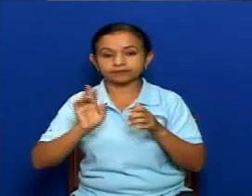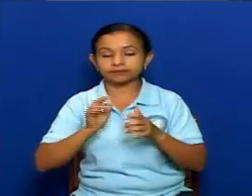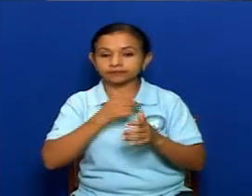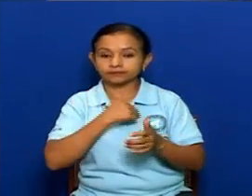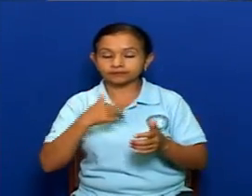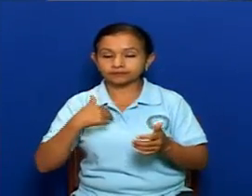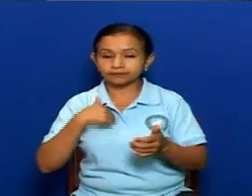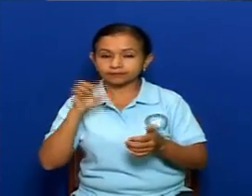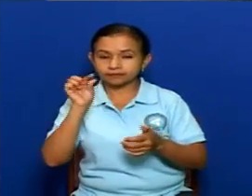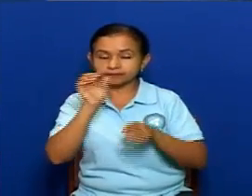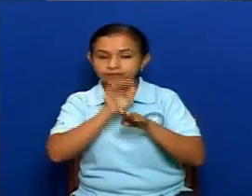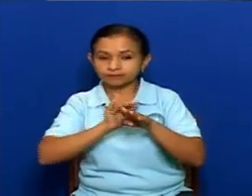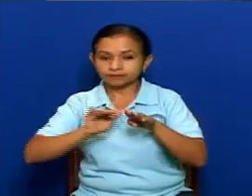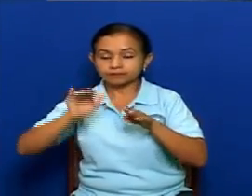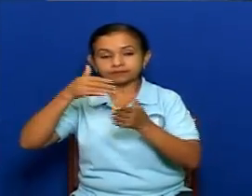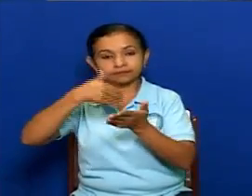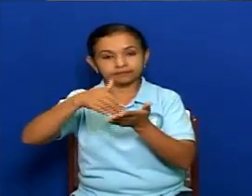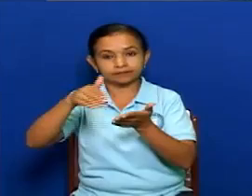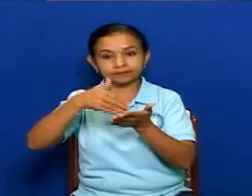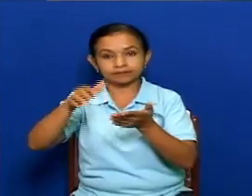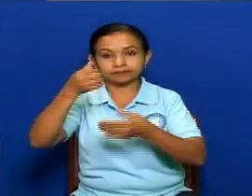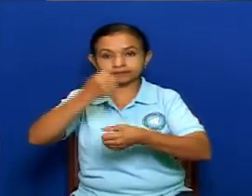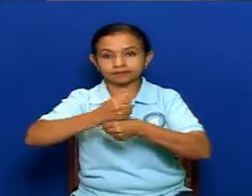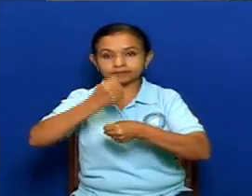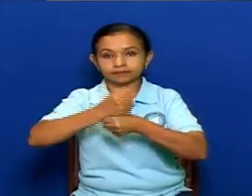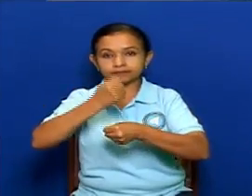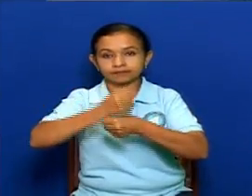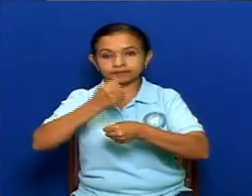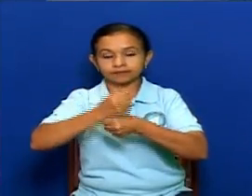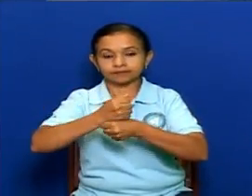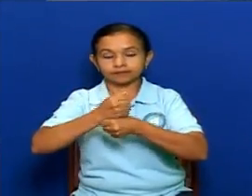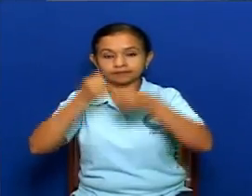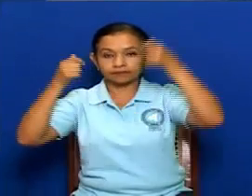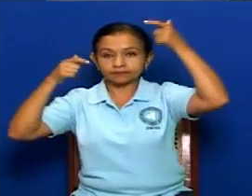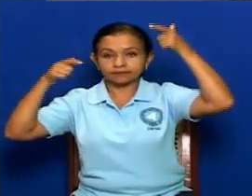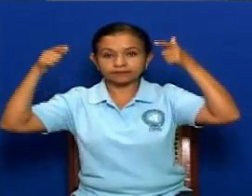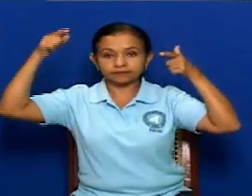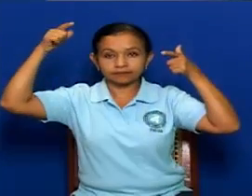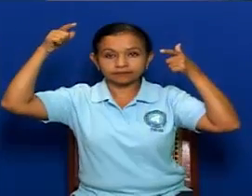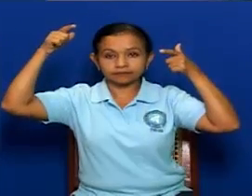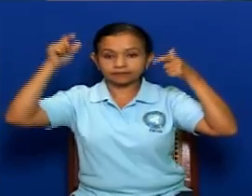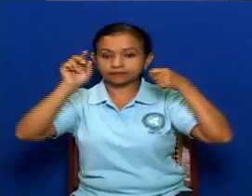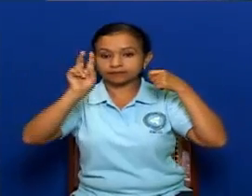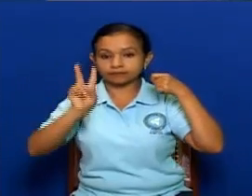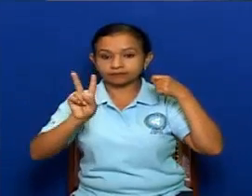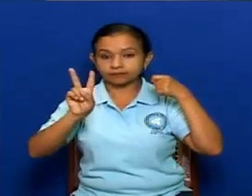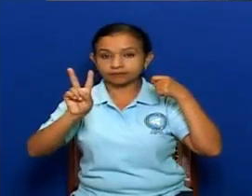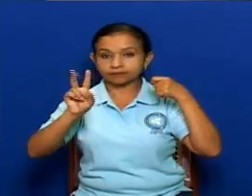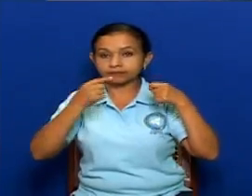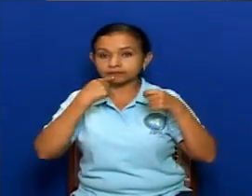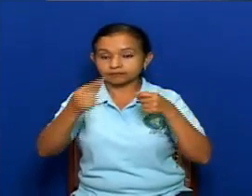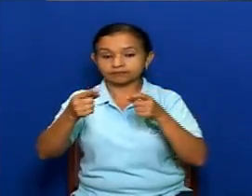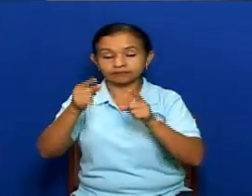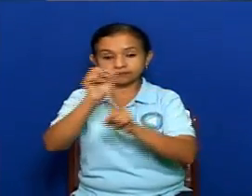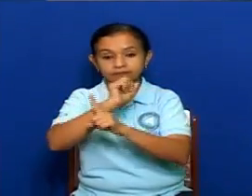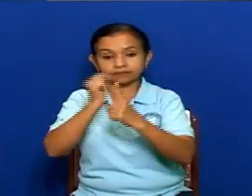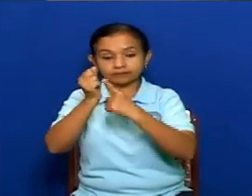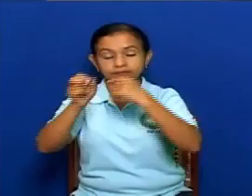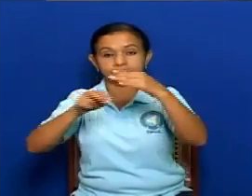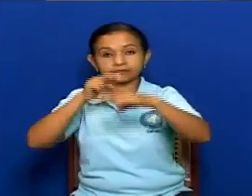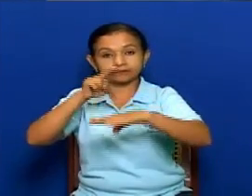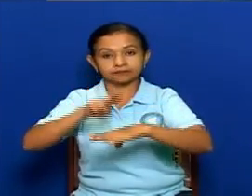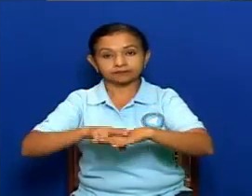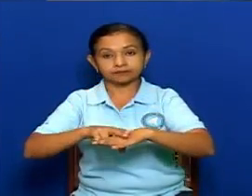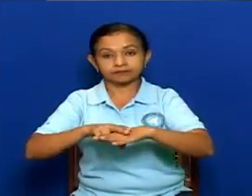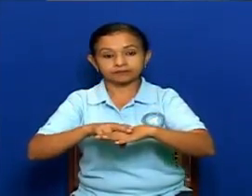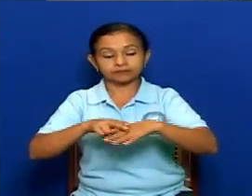hacer un poco más fácil el trabajo, porque aquí en Sandino 2 y graficamos que en la Asamblea Nacional se